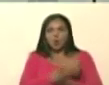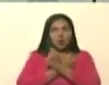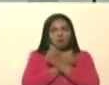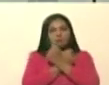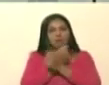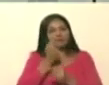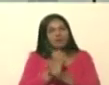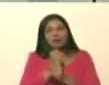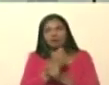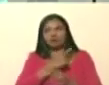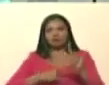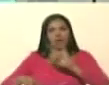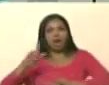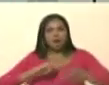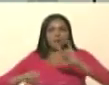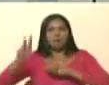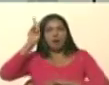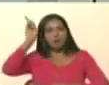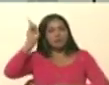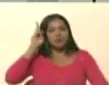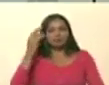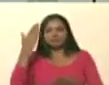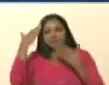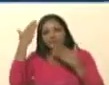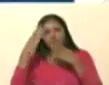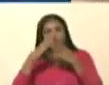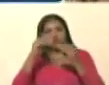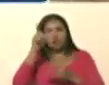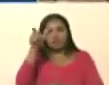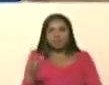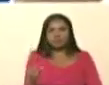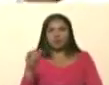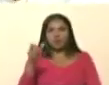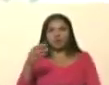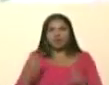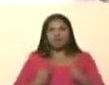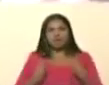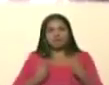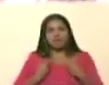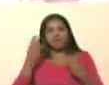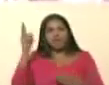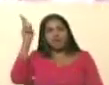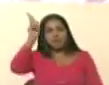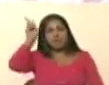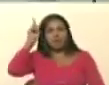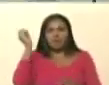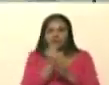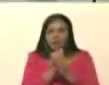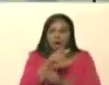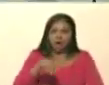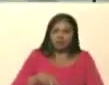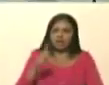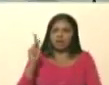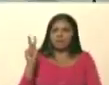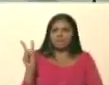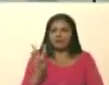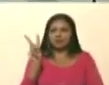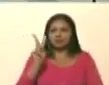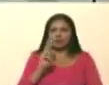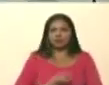amamos al perú un saludo a todos los ciudadanos y ciudadanas del perú que trabajan en venezuela